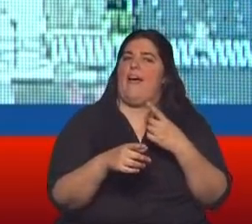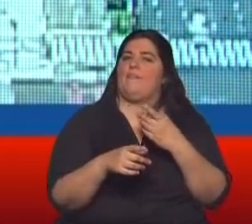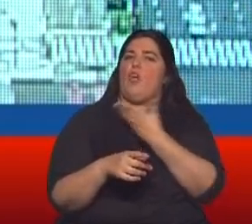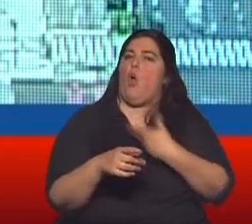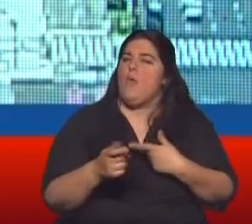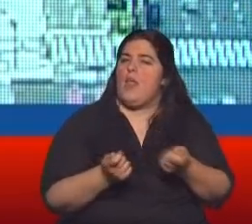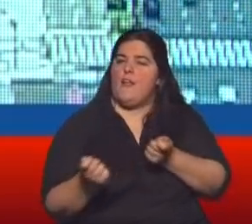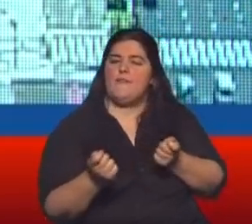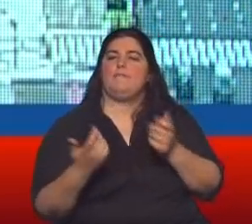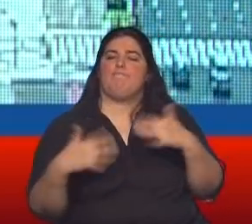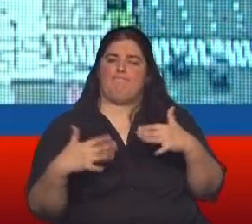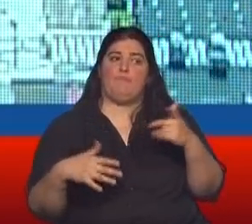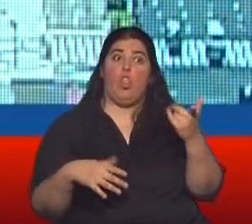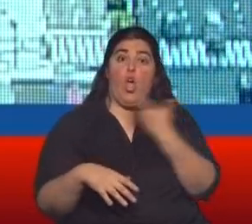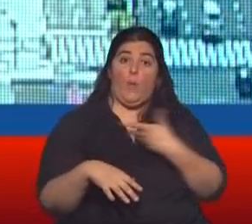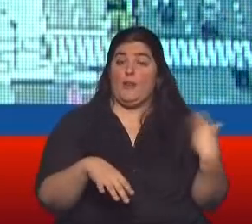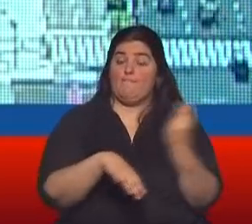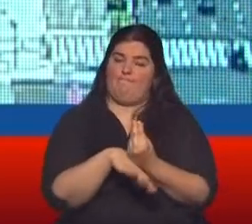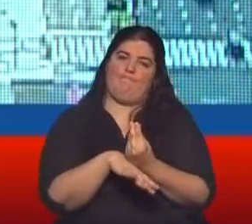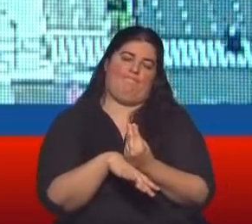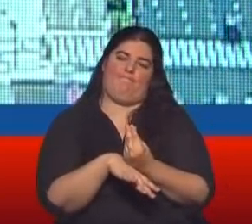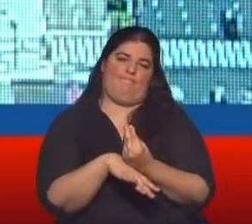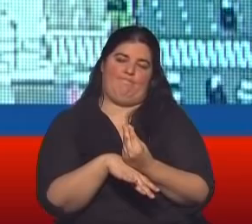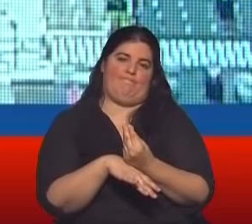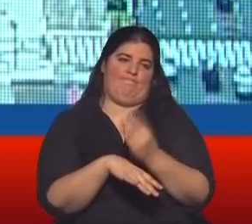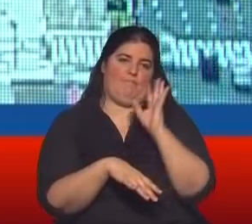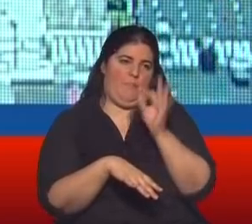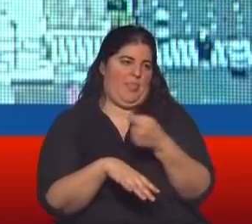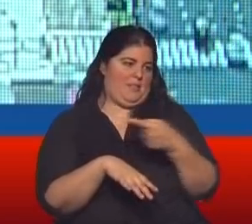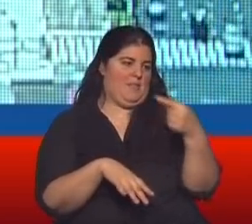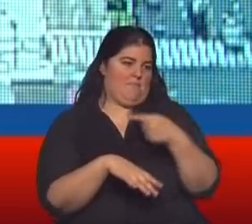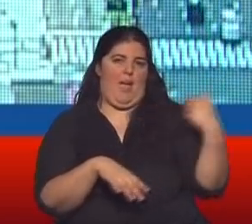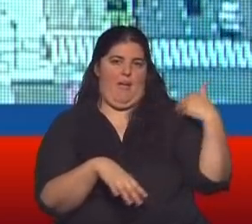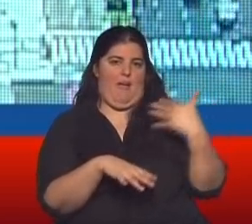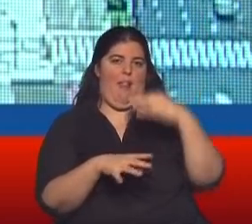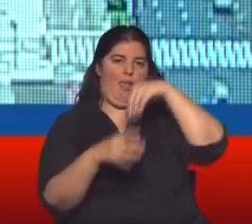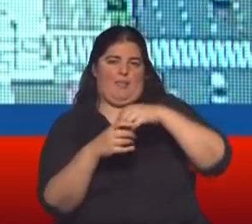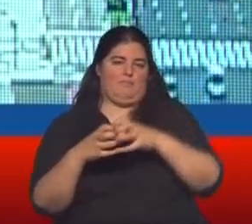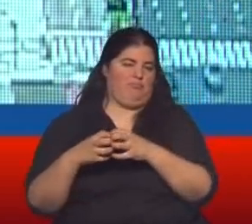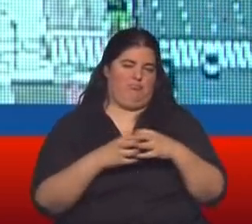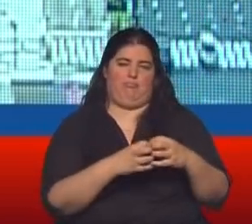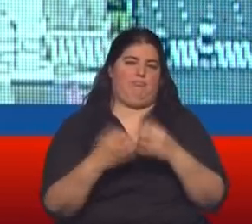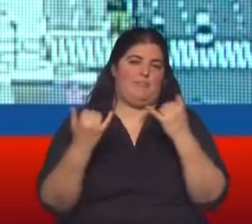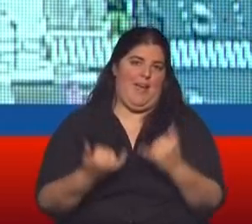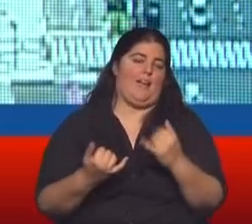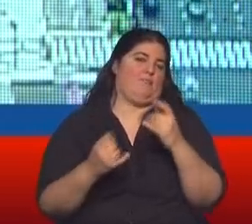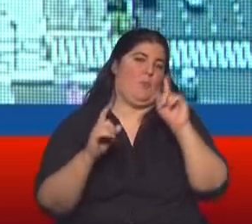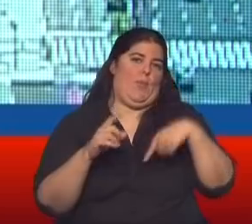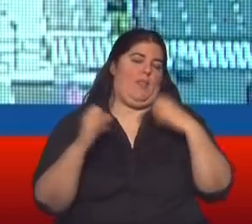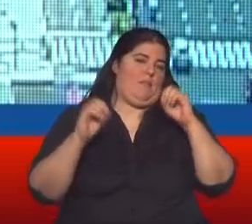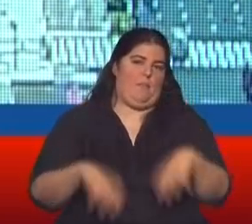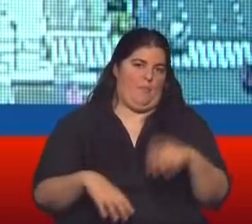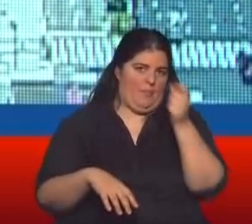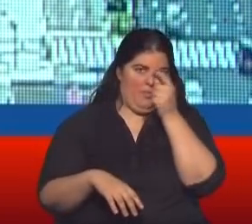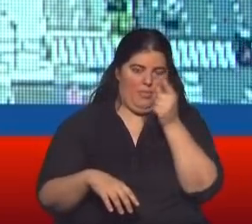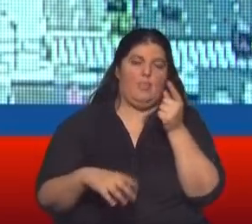que, quedó en evidencia en las últimas semanas con todas estas tensiones internas que también lo debilitan muchísimo. Y luego el apoyo social también,